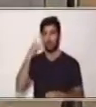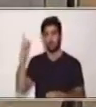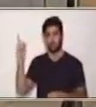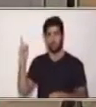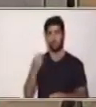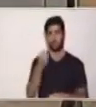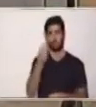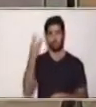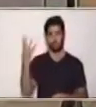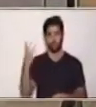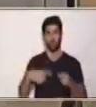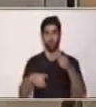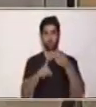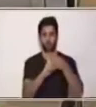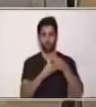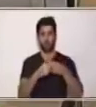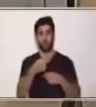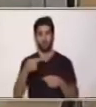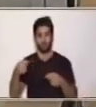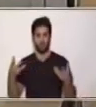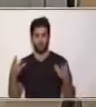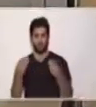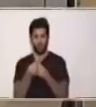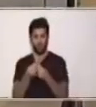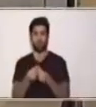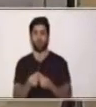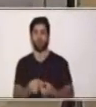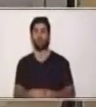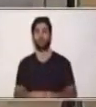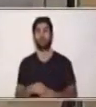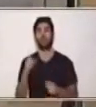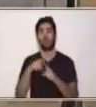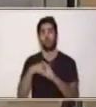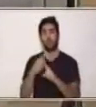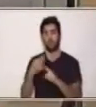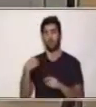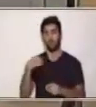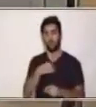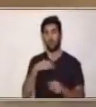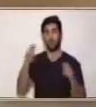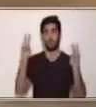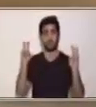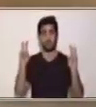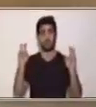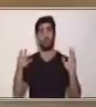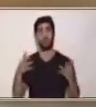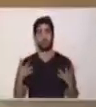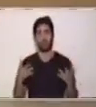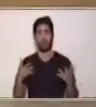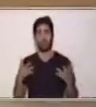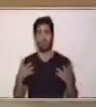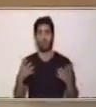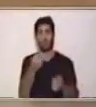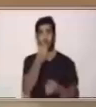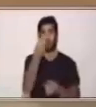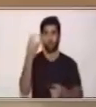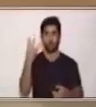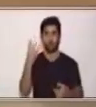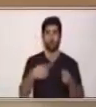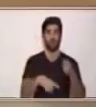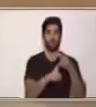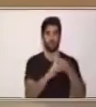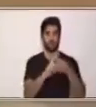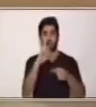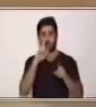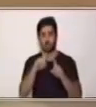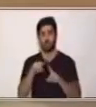de sumas y restas combinadas? En este caso, cuando nosotros hablamos de cálculo de sumas y restas,